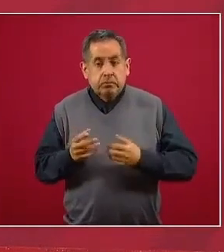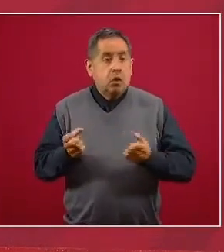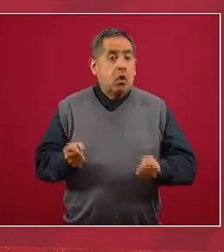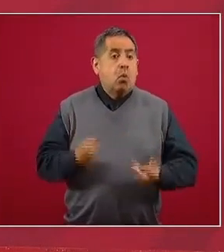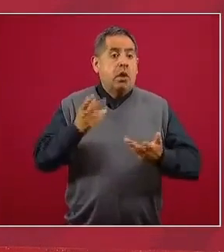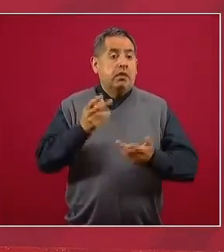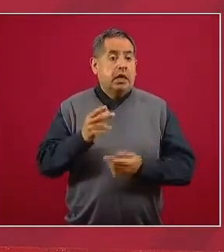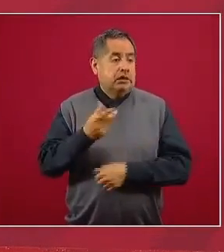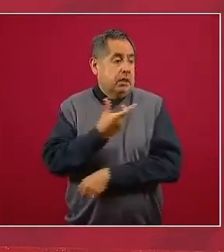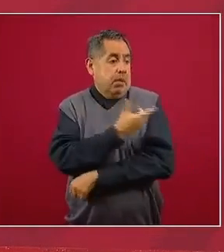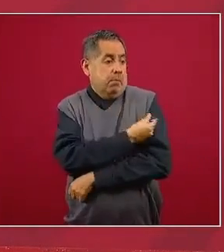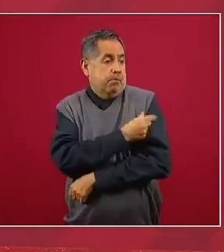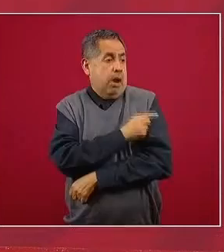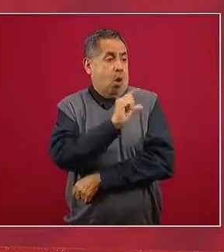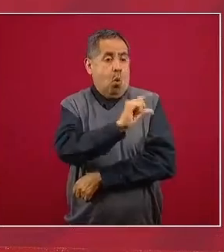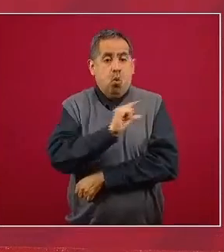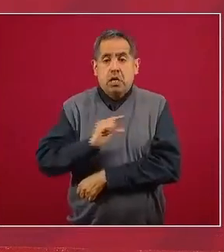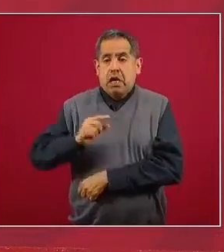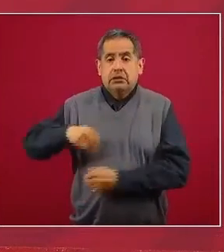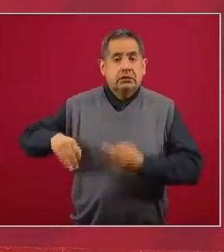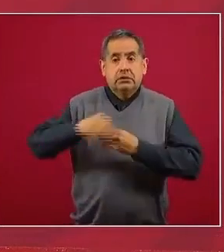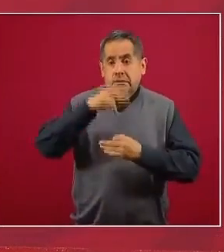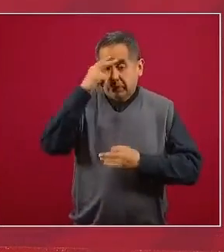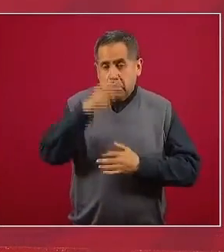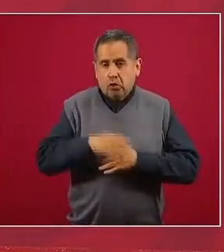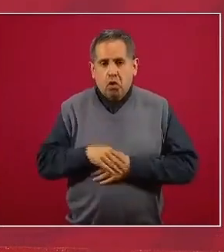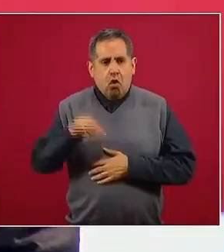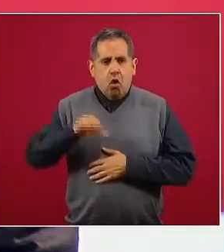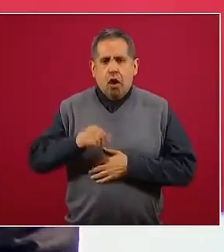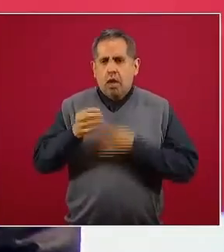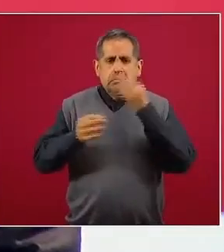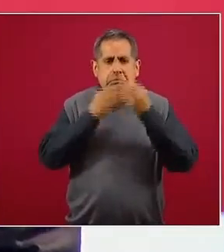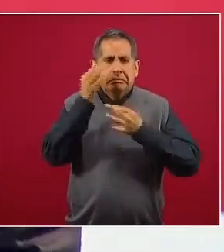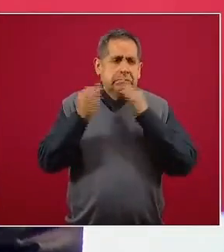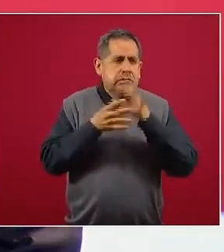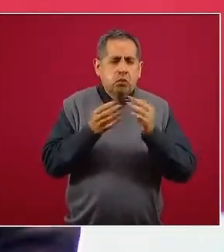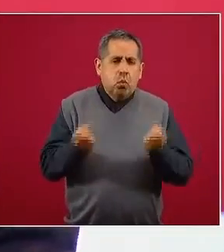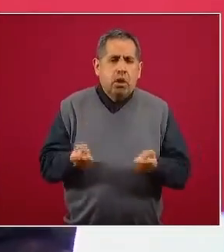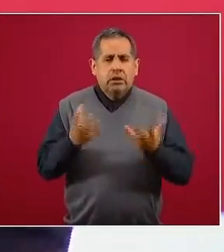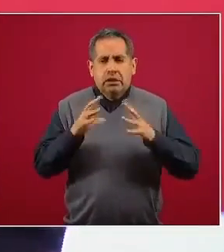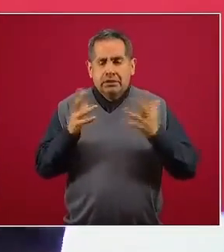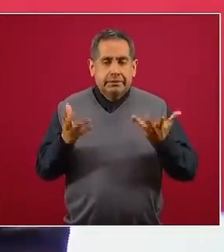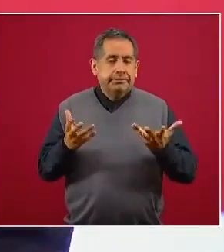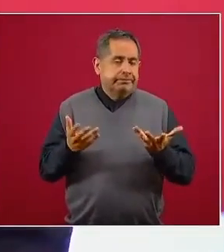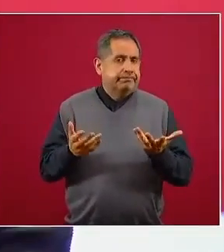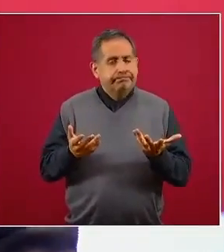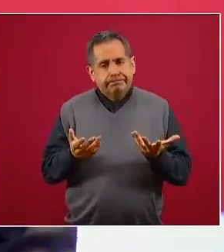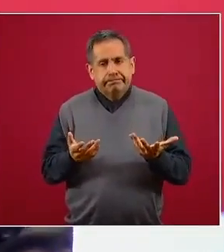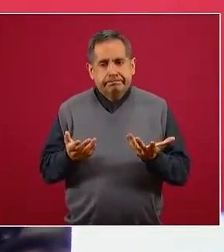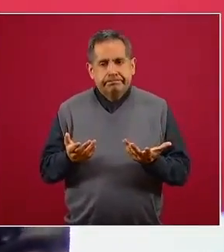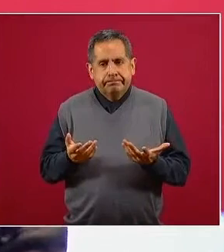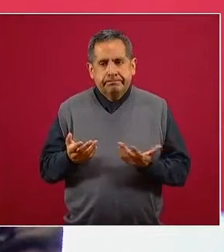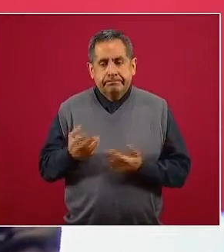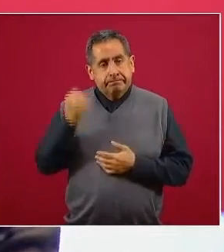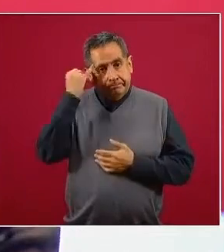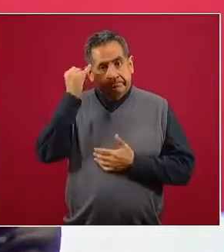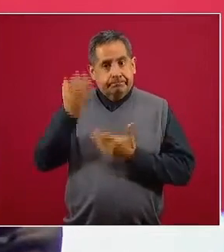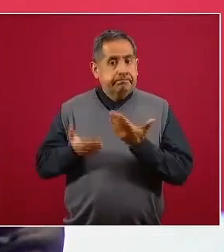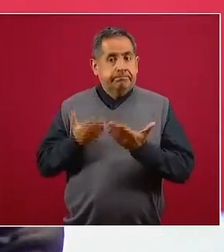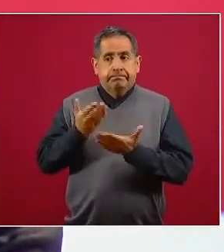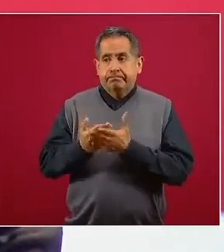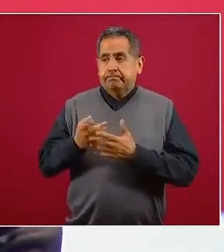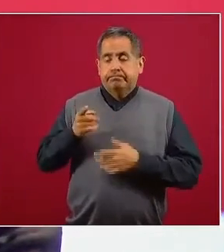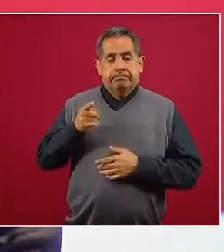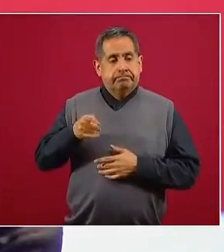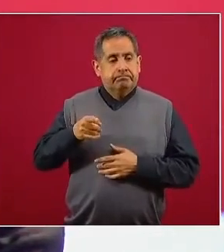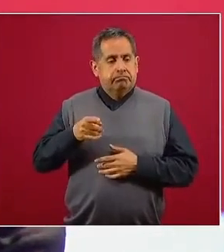¿cuántas vacunas va a necesitar México? Hoy circulaban algunas noticias relacionadas con esta iniciativa